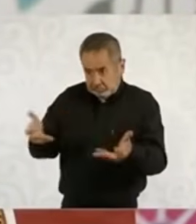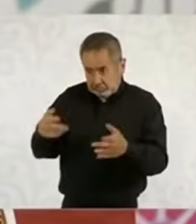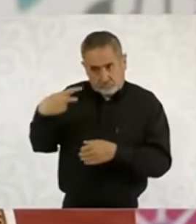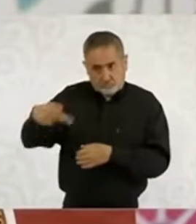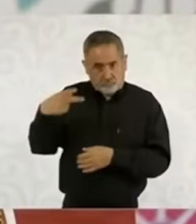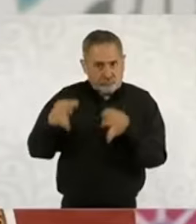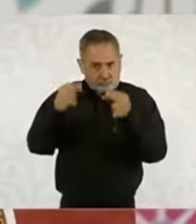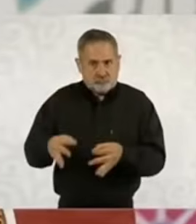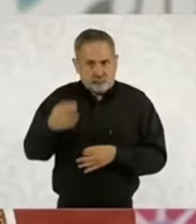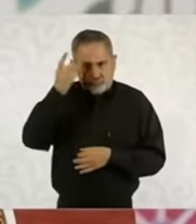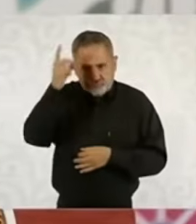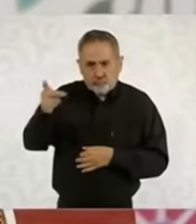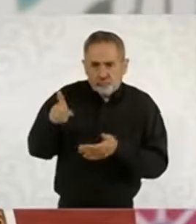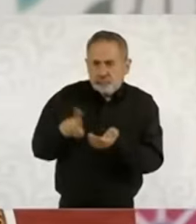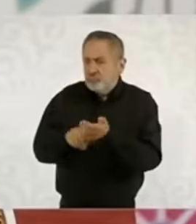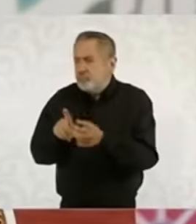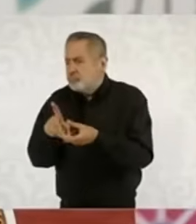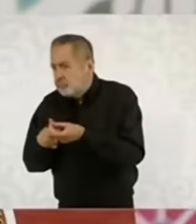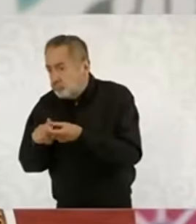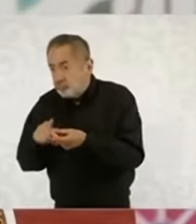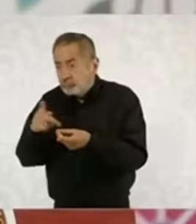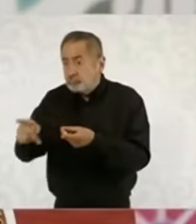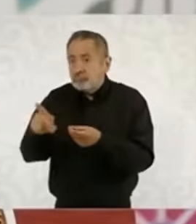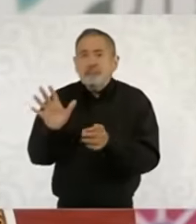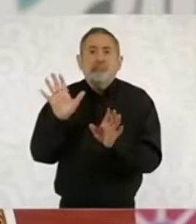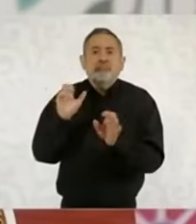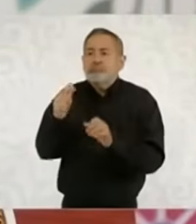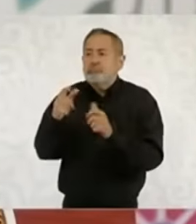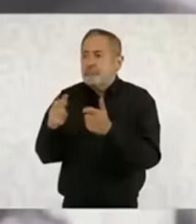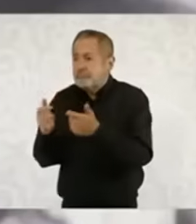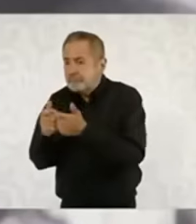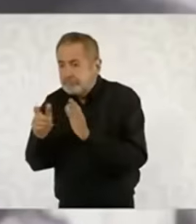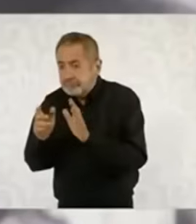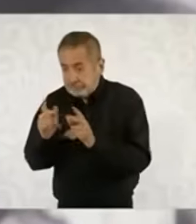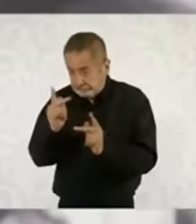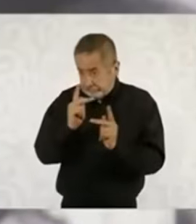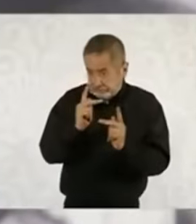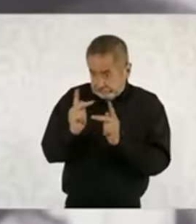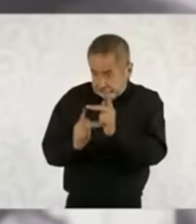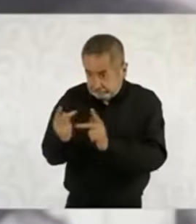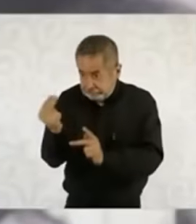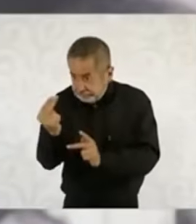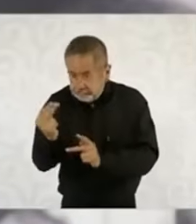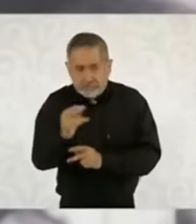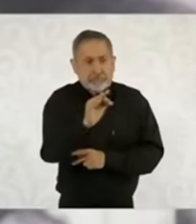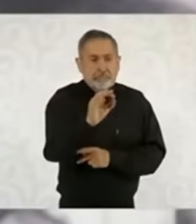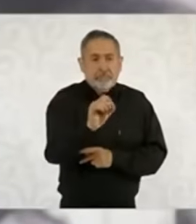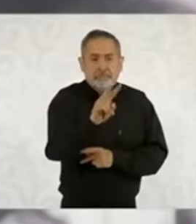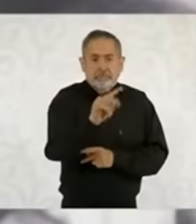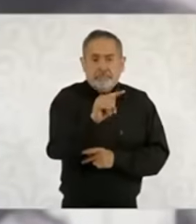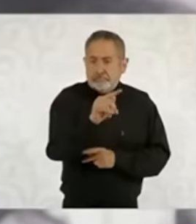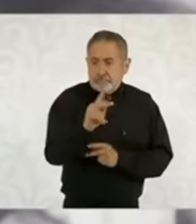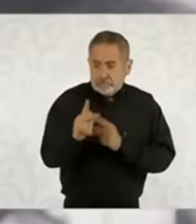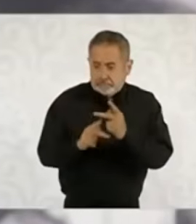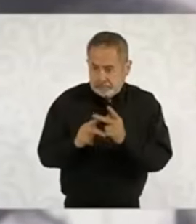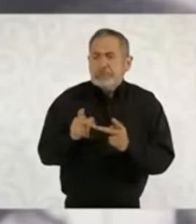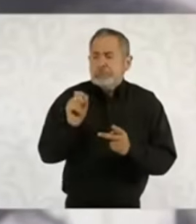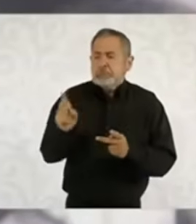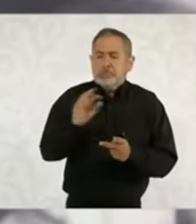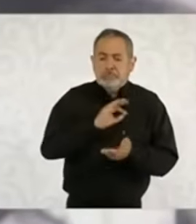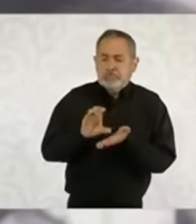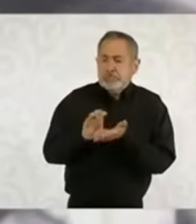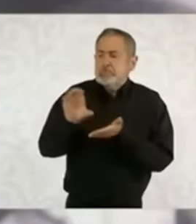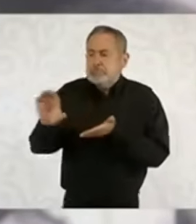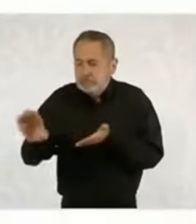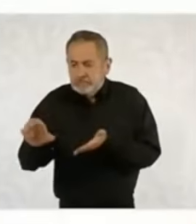propiedad social o propiedad privada y necesitan un crédito como el del Foviste para construir su propia casa con